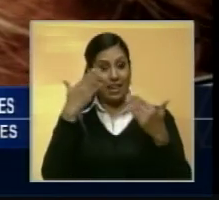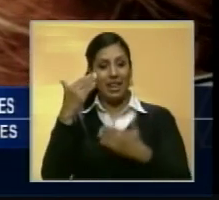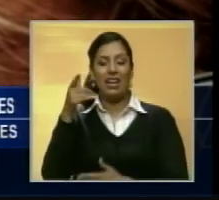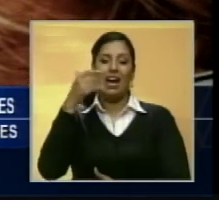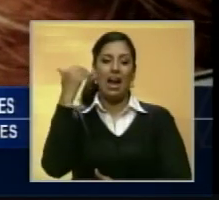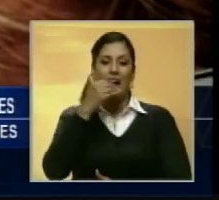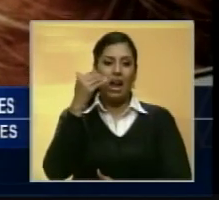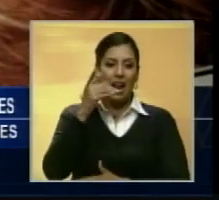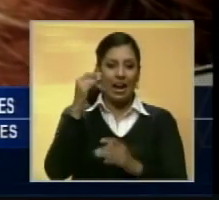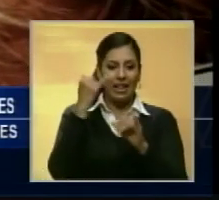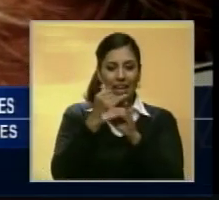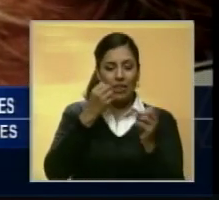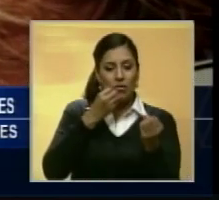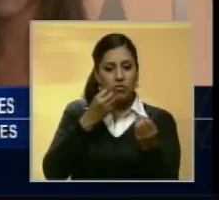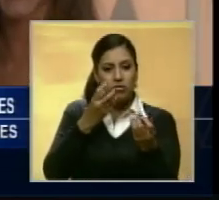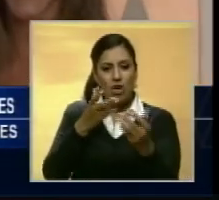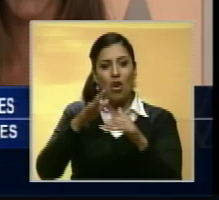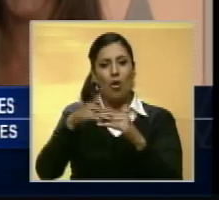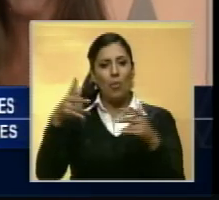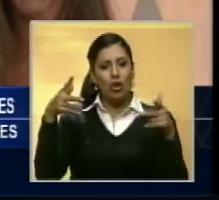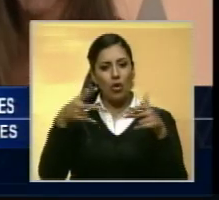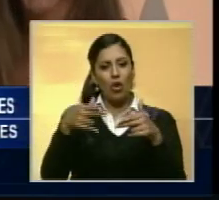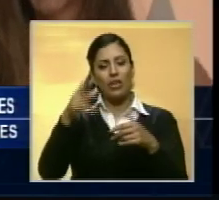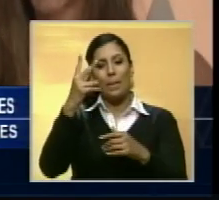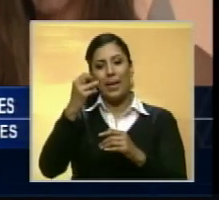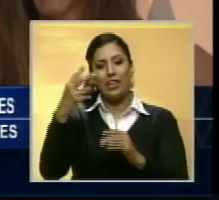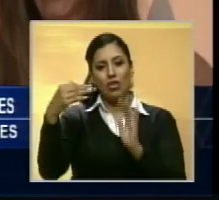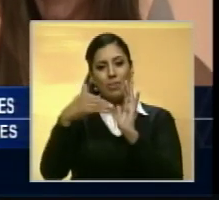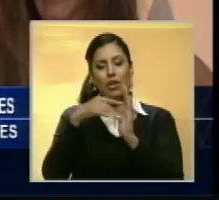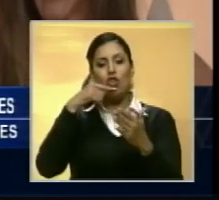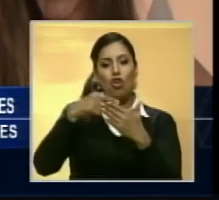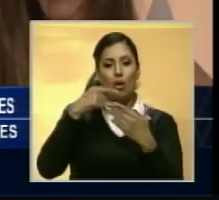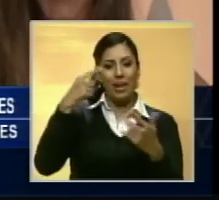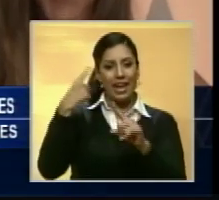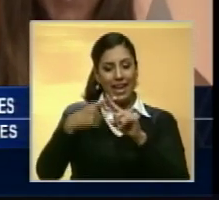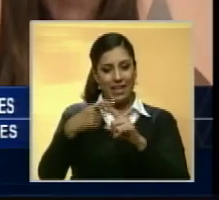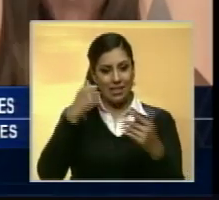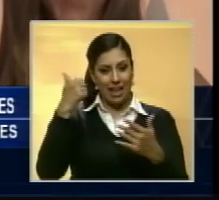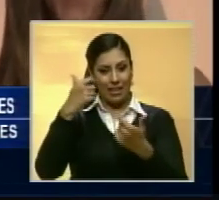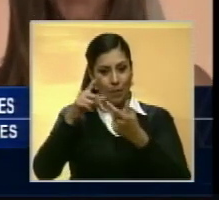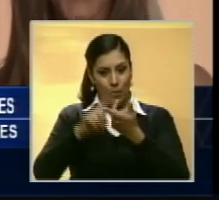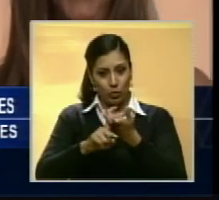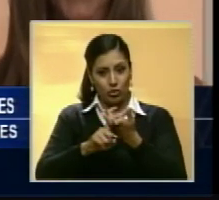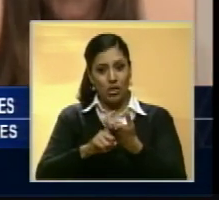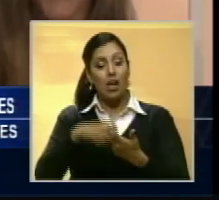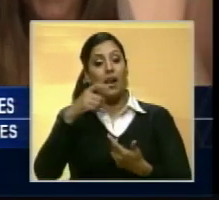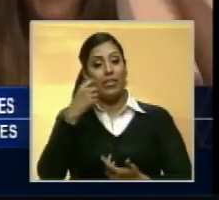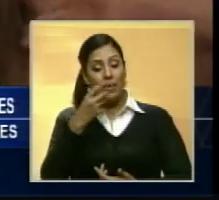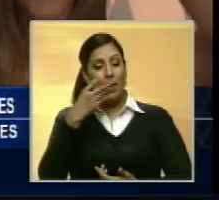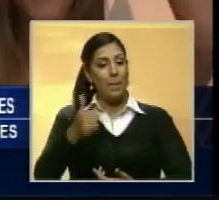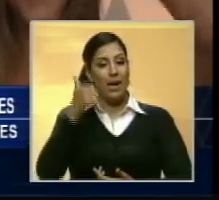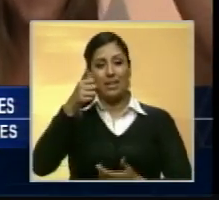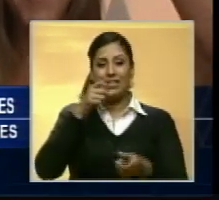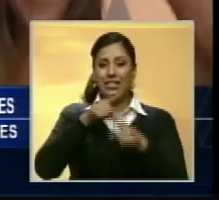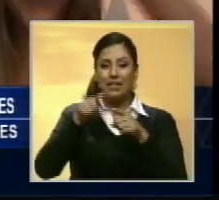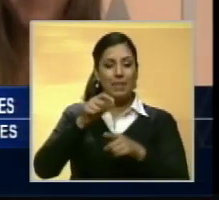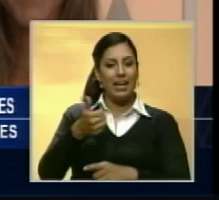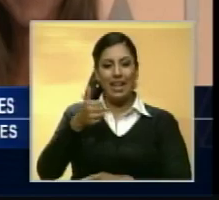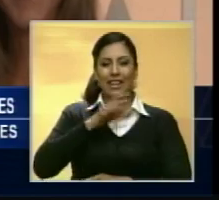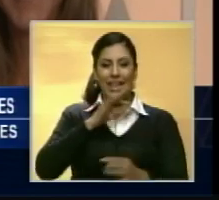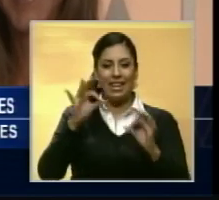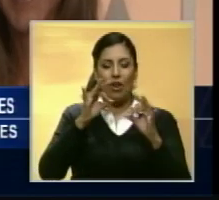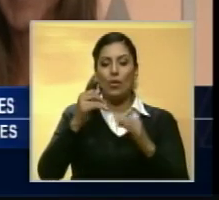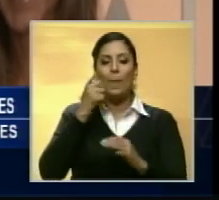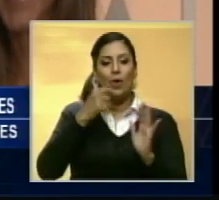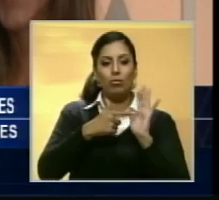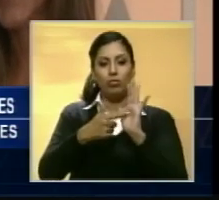se coló entre las tendencias con 22.000 tweets mencionando a la exmujer de Pitt. De hecho, el tuit más compartido tenía a esta actriz